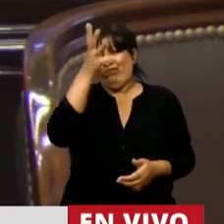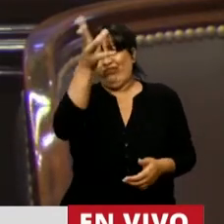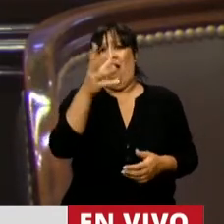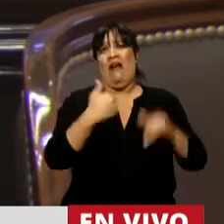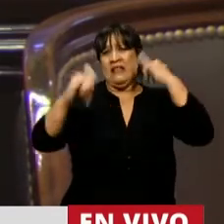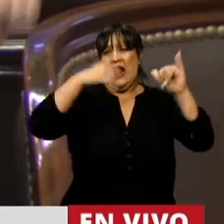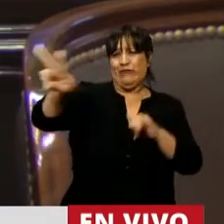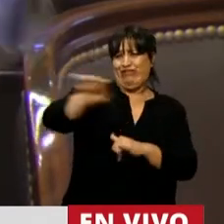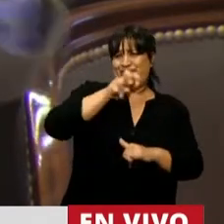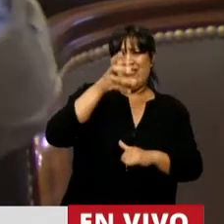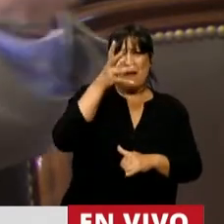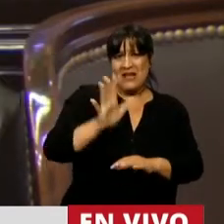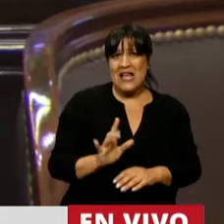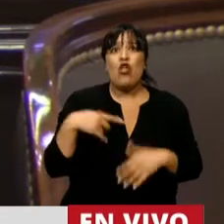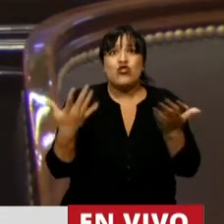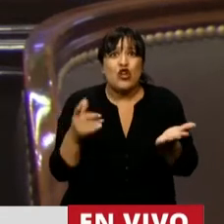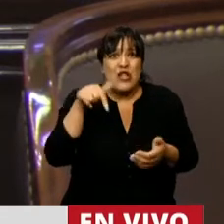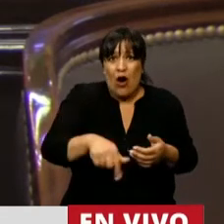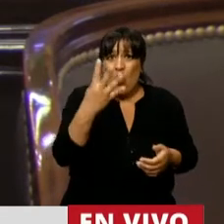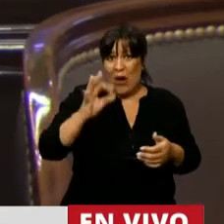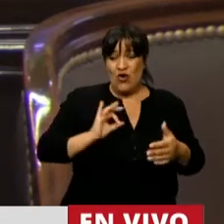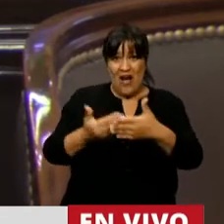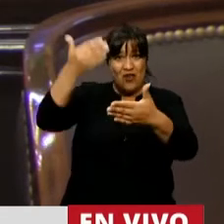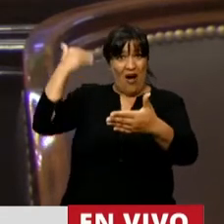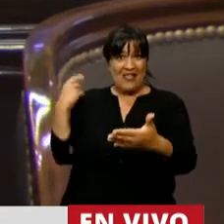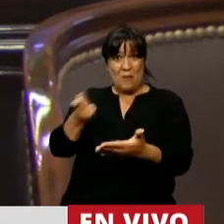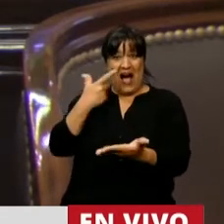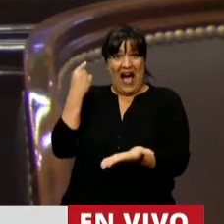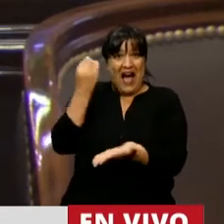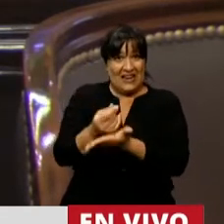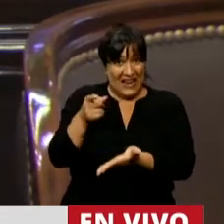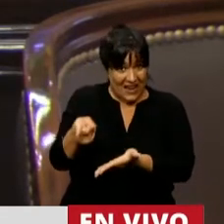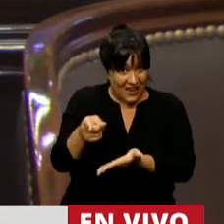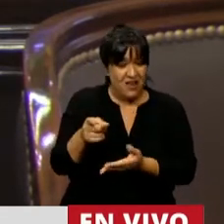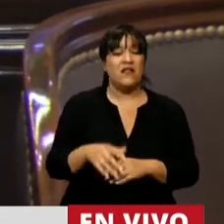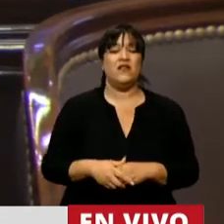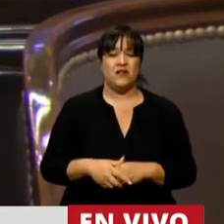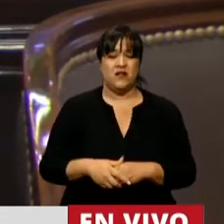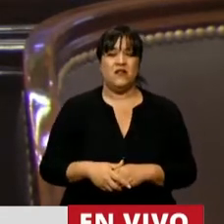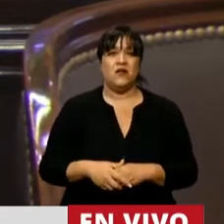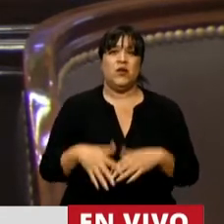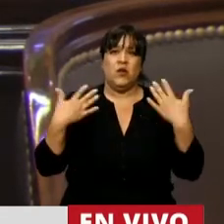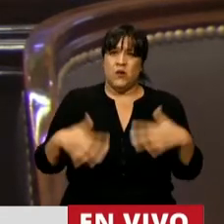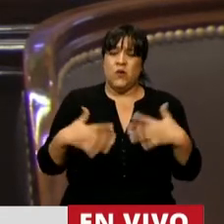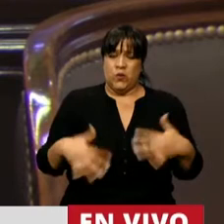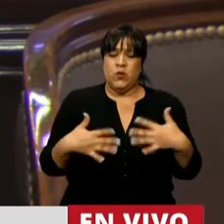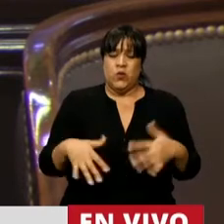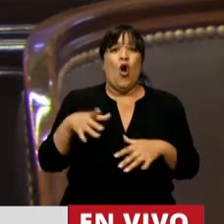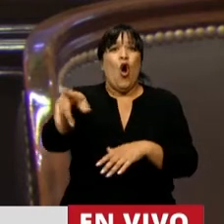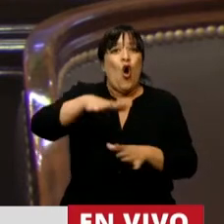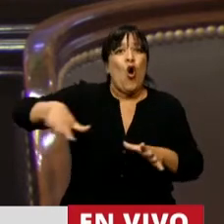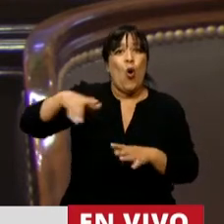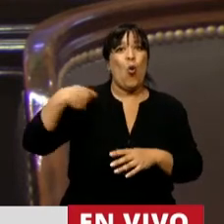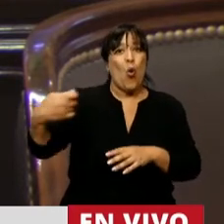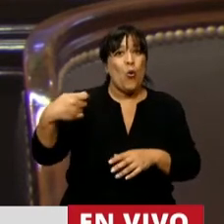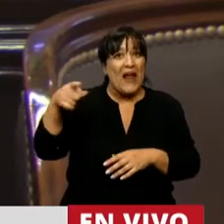presidente lo que vivimos en los últimos 4 años del gobierno de mauricio macri a ver cómo nuestros jubilados se